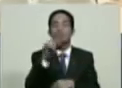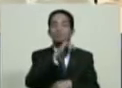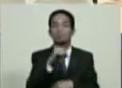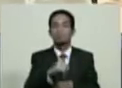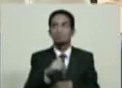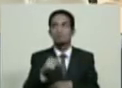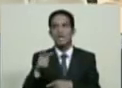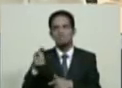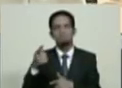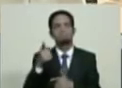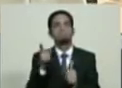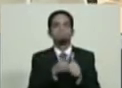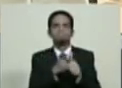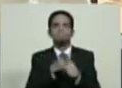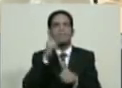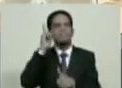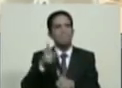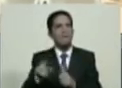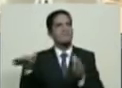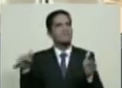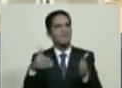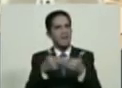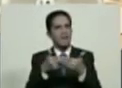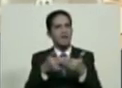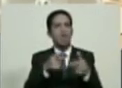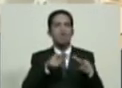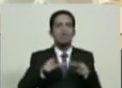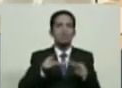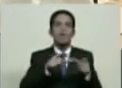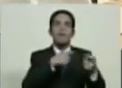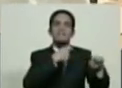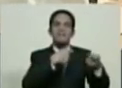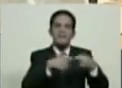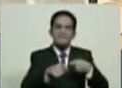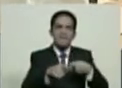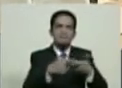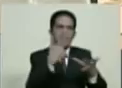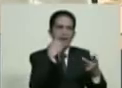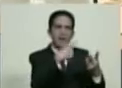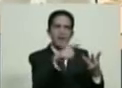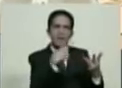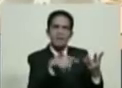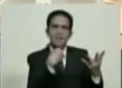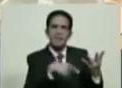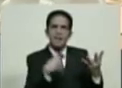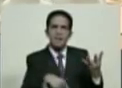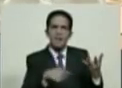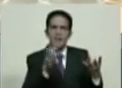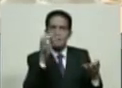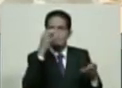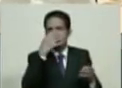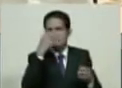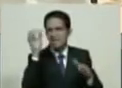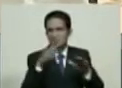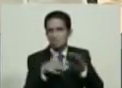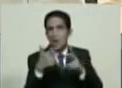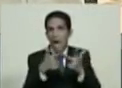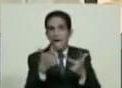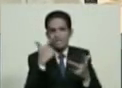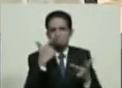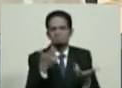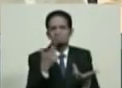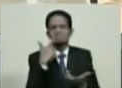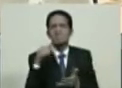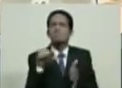que se hagan las investigaciones una por una de todo el material que tienen en su poder, de dónde han sido